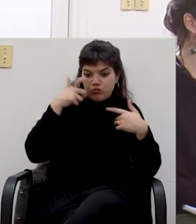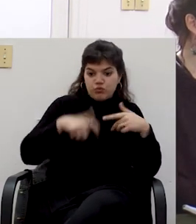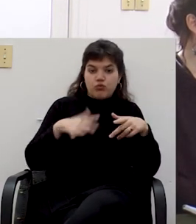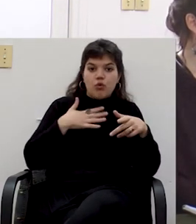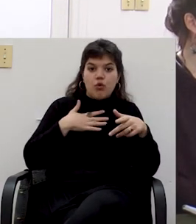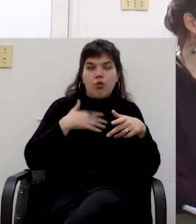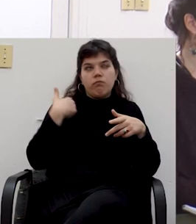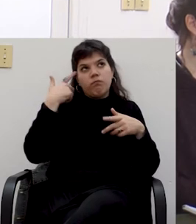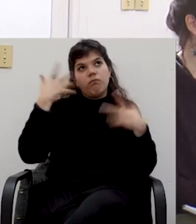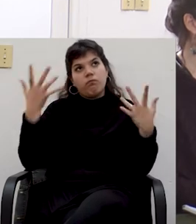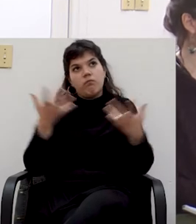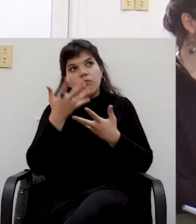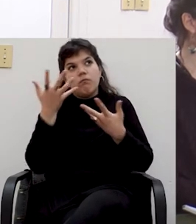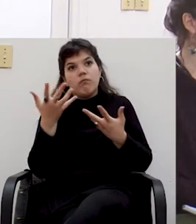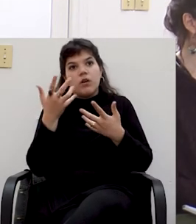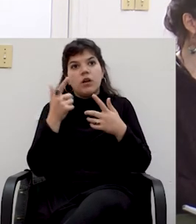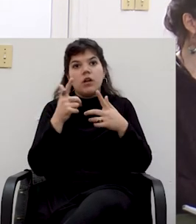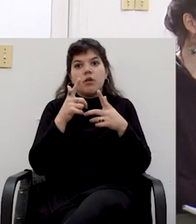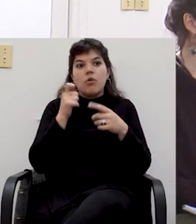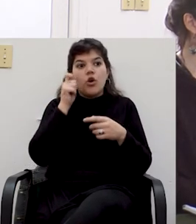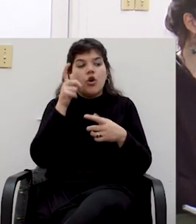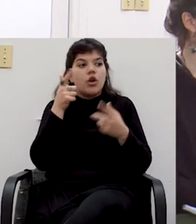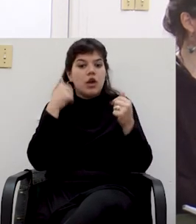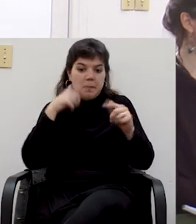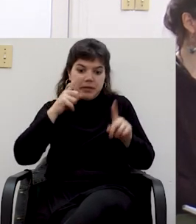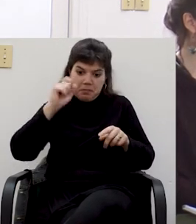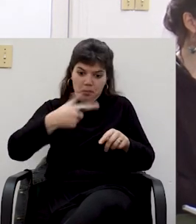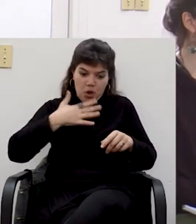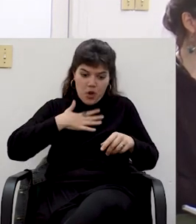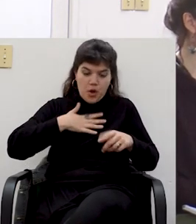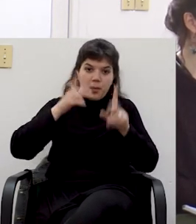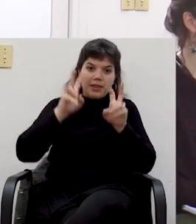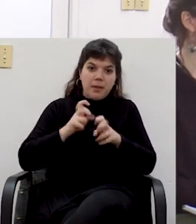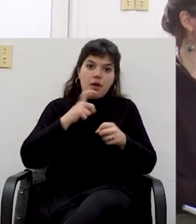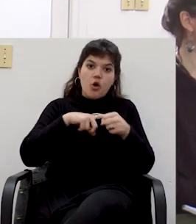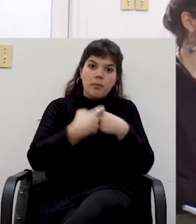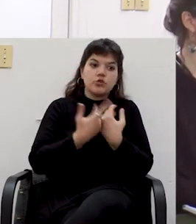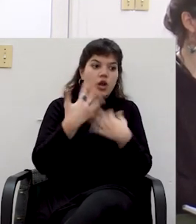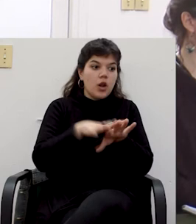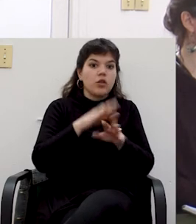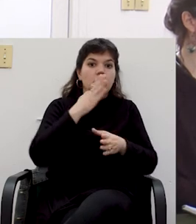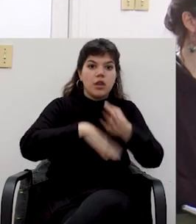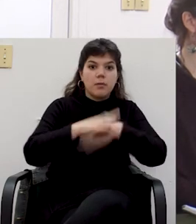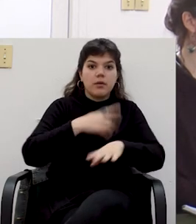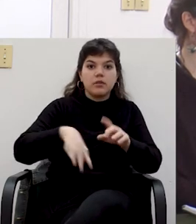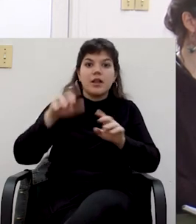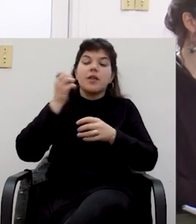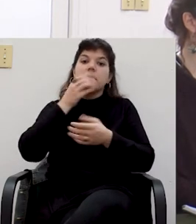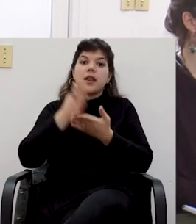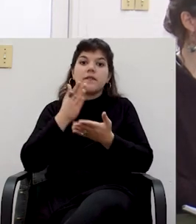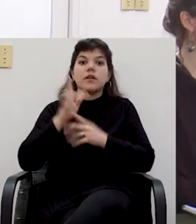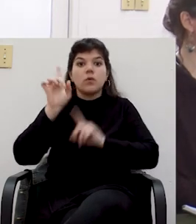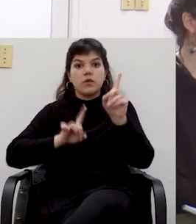una lógica de tramas y costuras, ¿no? Lo que le es propio a la Comisión de Inclusión en Discapacidad, en que Bienestar Universitario